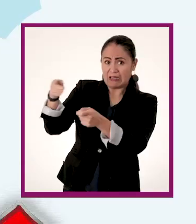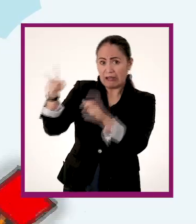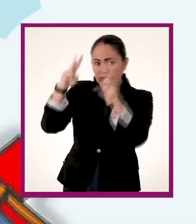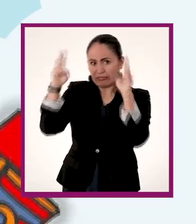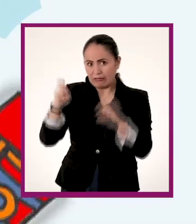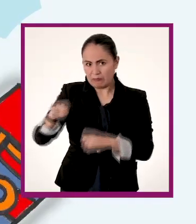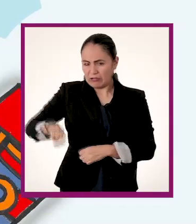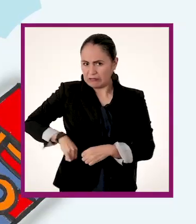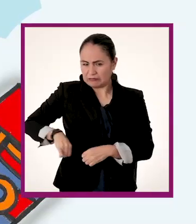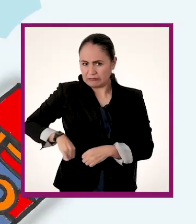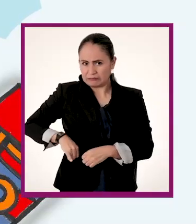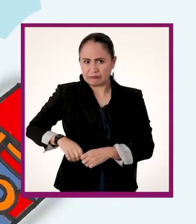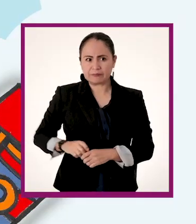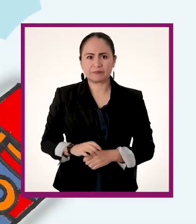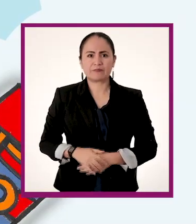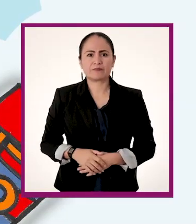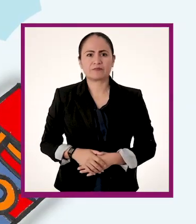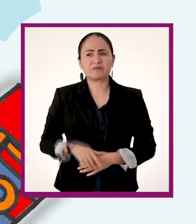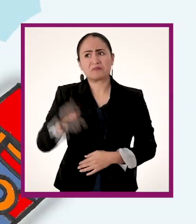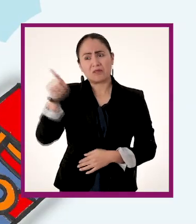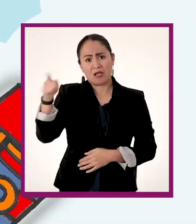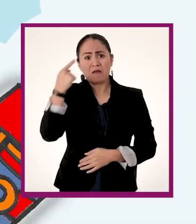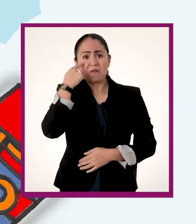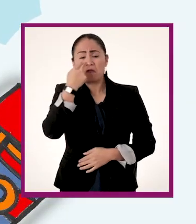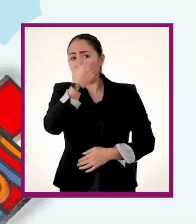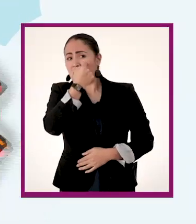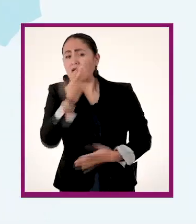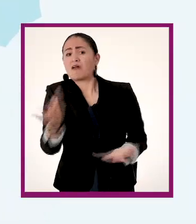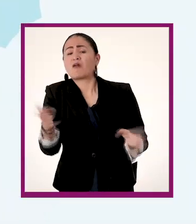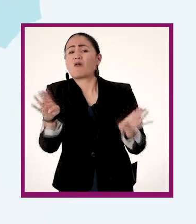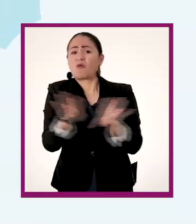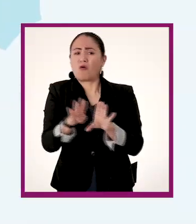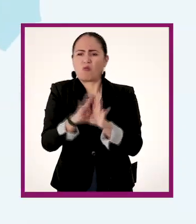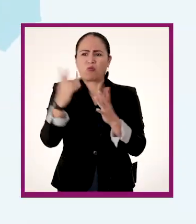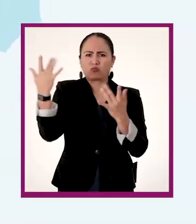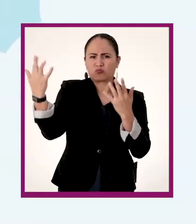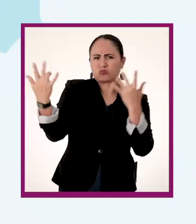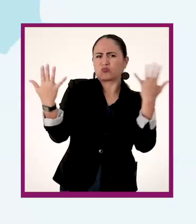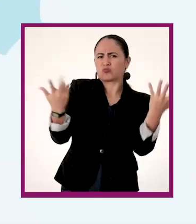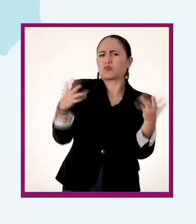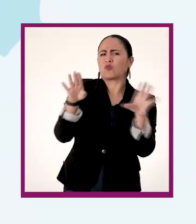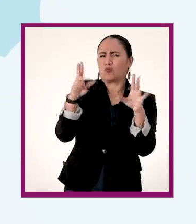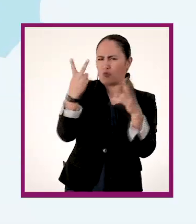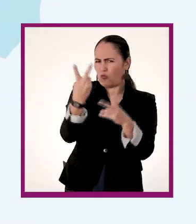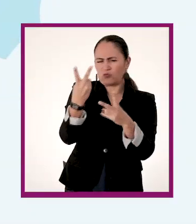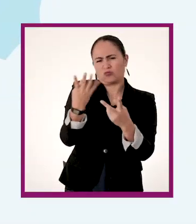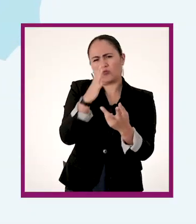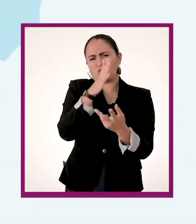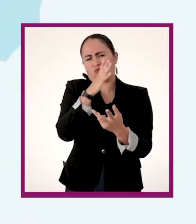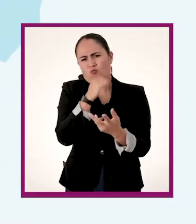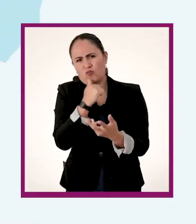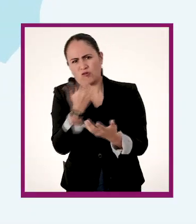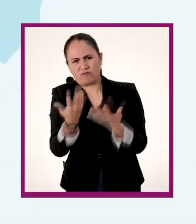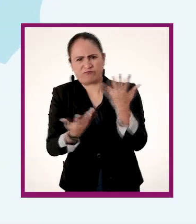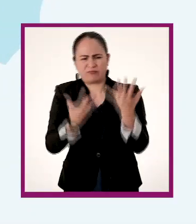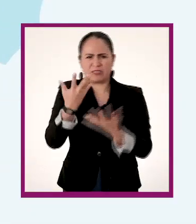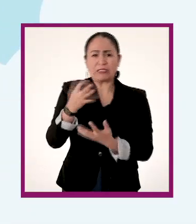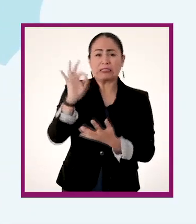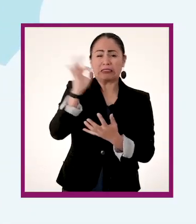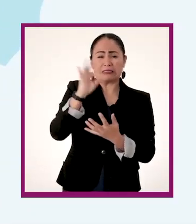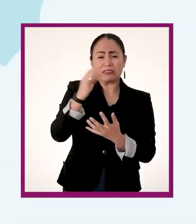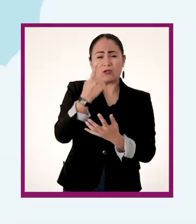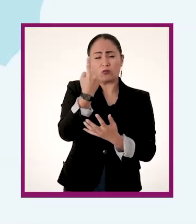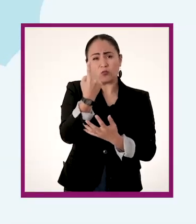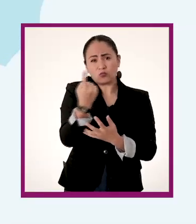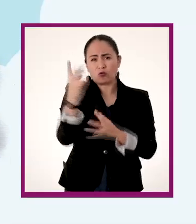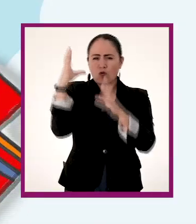de las potencias divinas interesadas en este asunto que resolvió el problema tratando